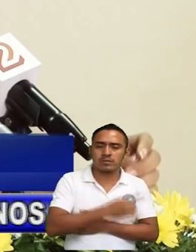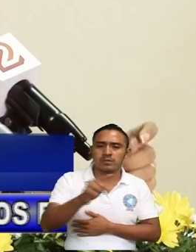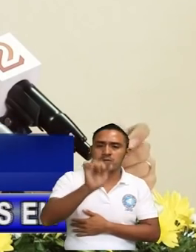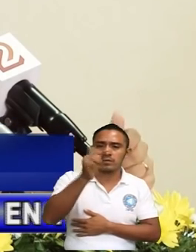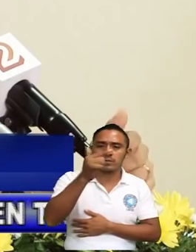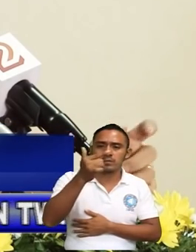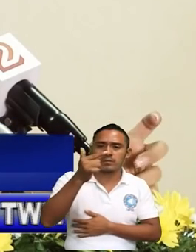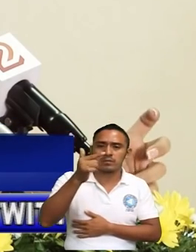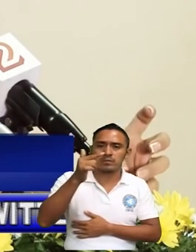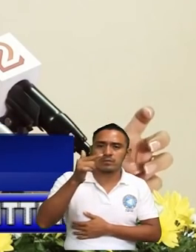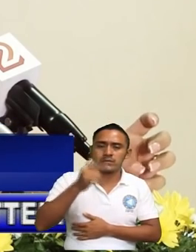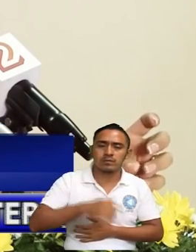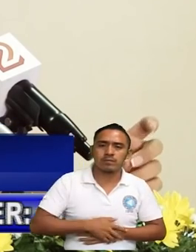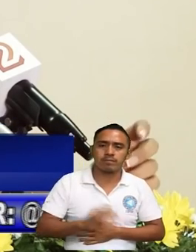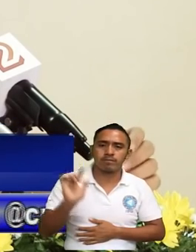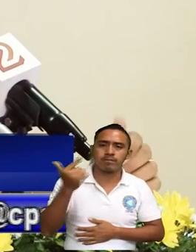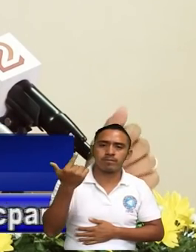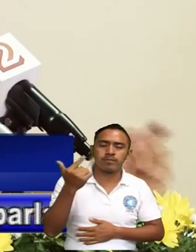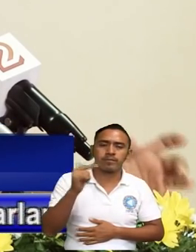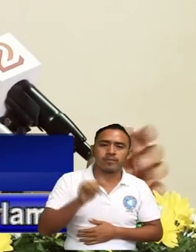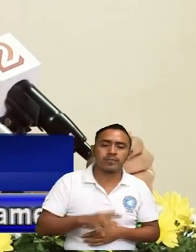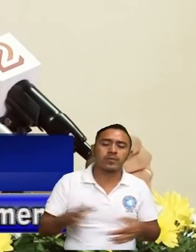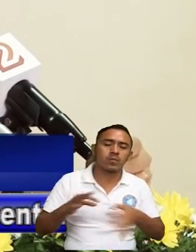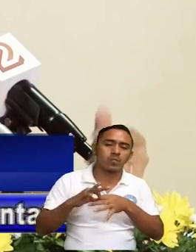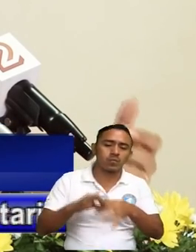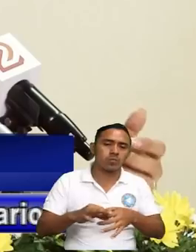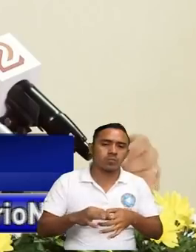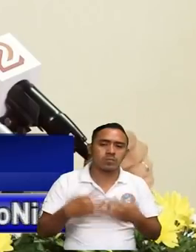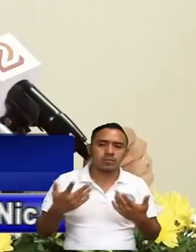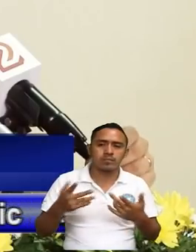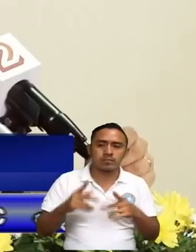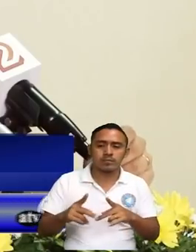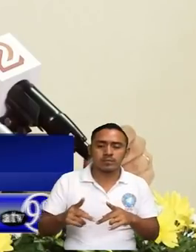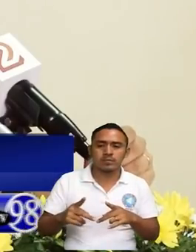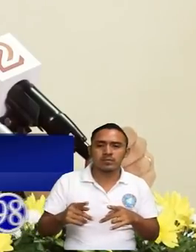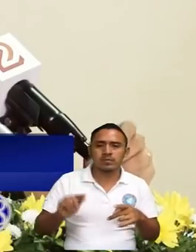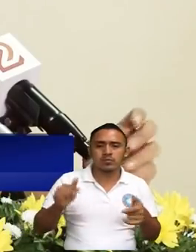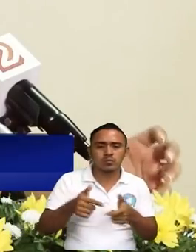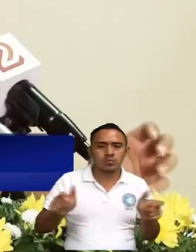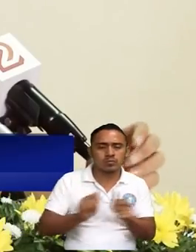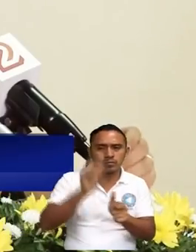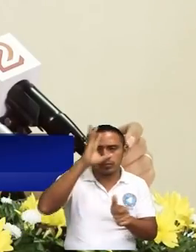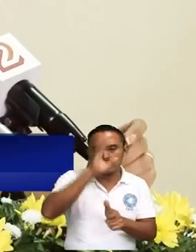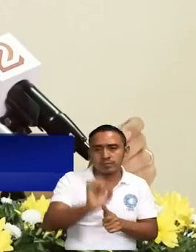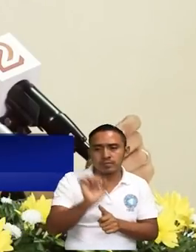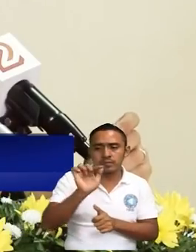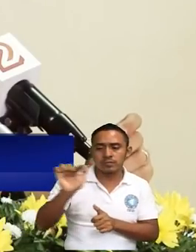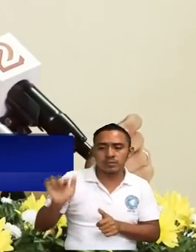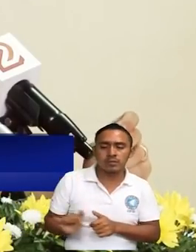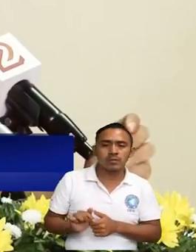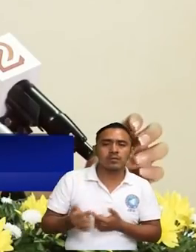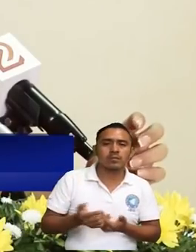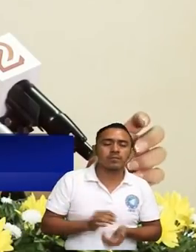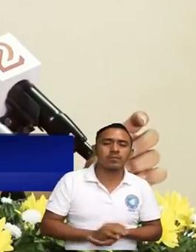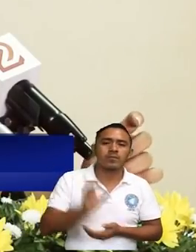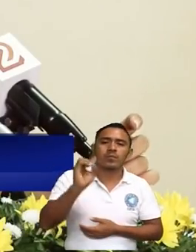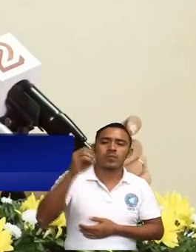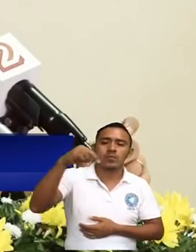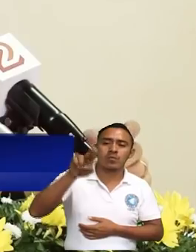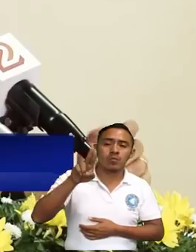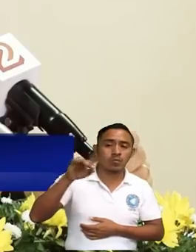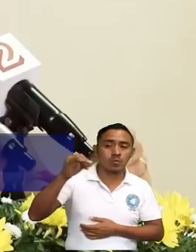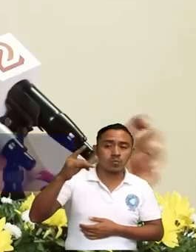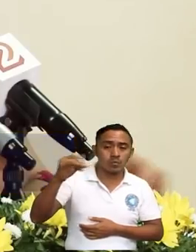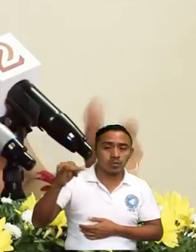estuvimos de la mano siempre con nuestros hermanos del cuerpo diplomático y de la agencia ONUDI, donde